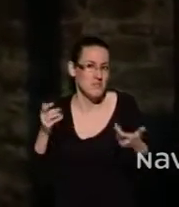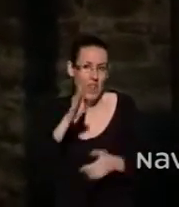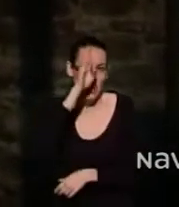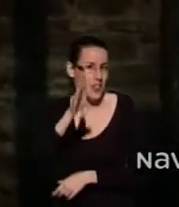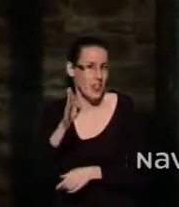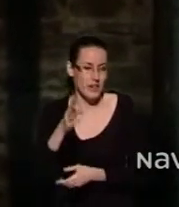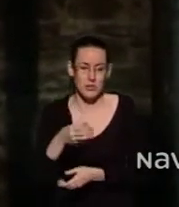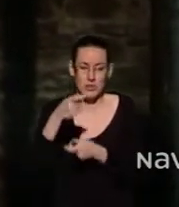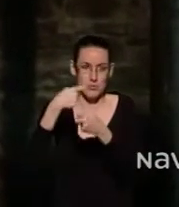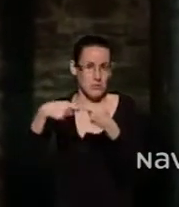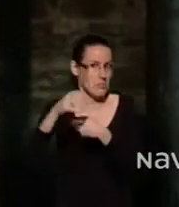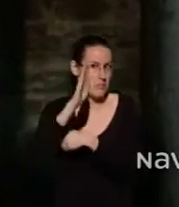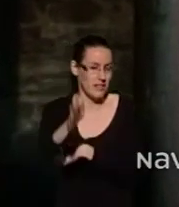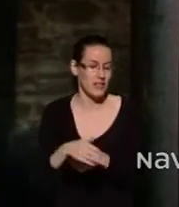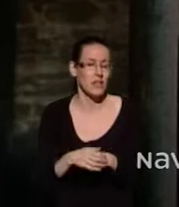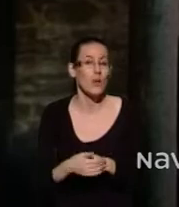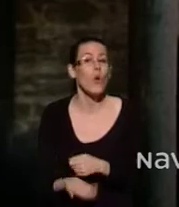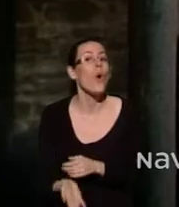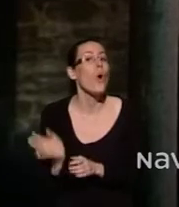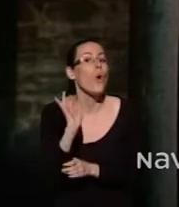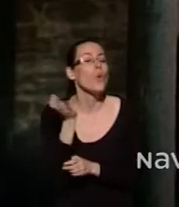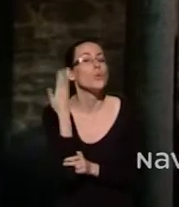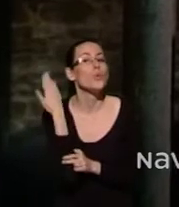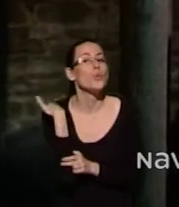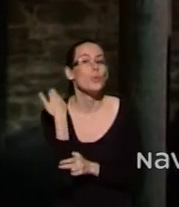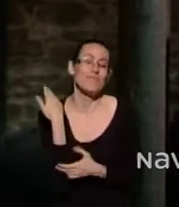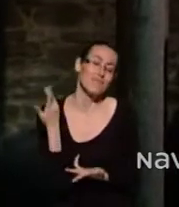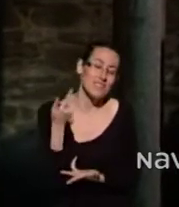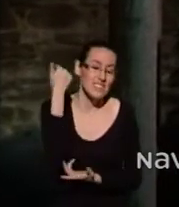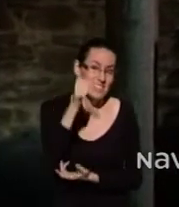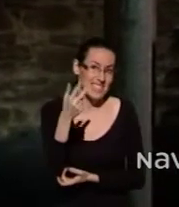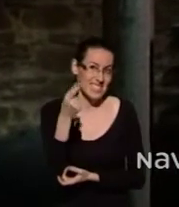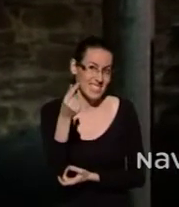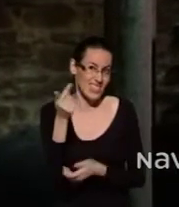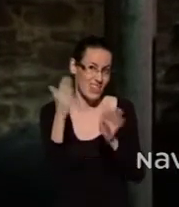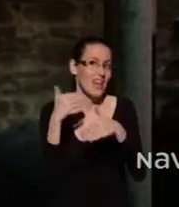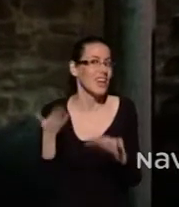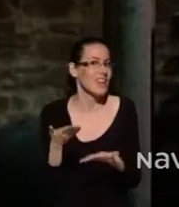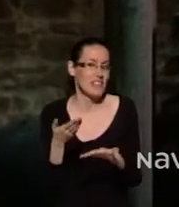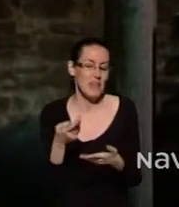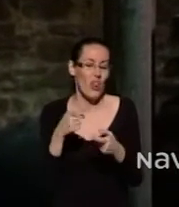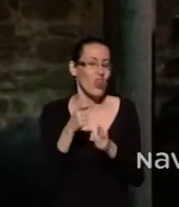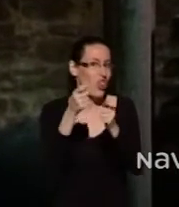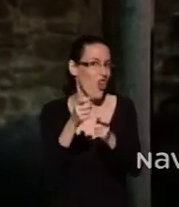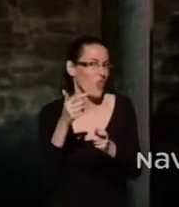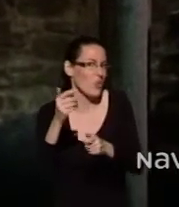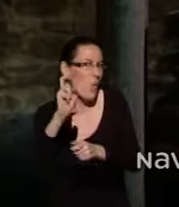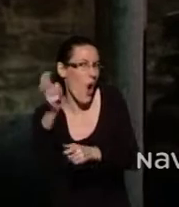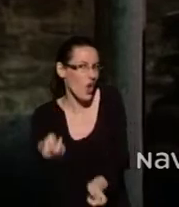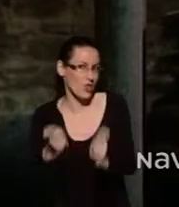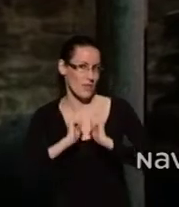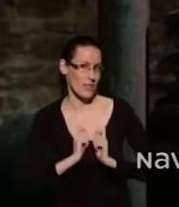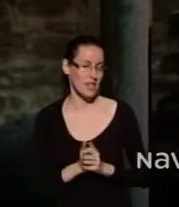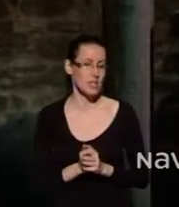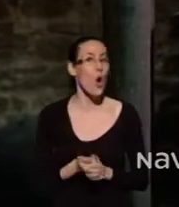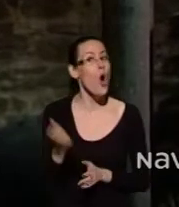porque entonces dinero había poco dinero, y otros pues también era a cuenta de que aquel llevaba aceite fuera a